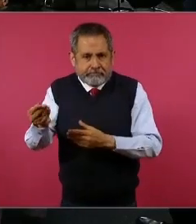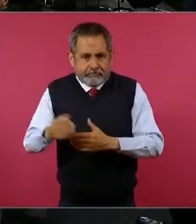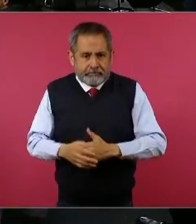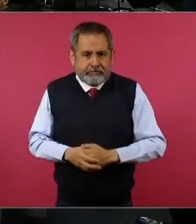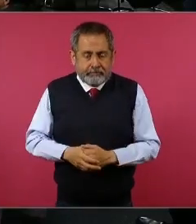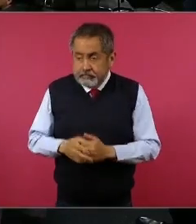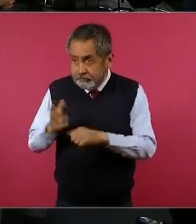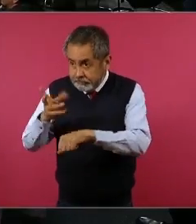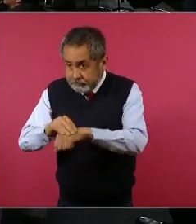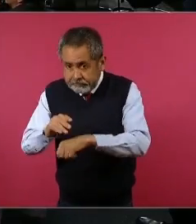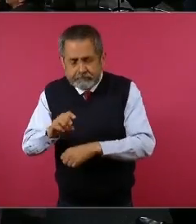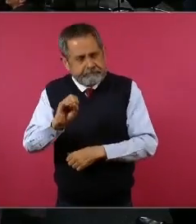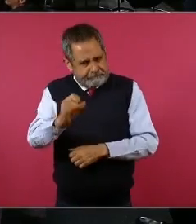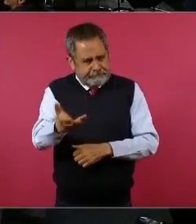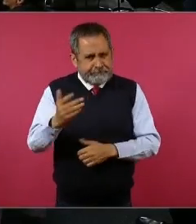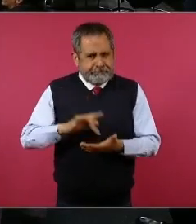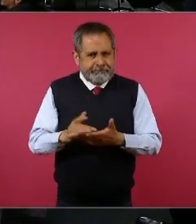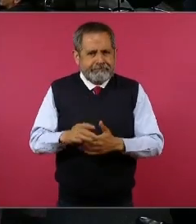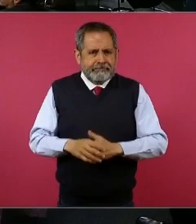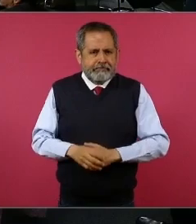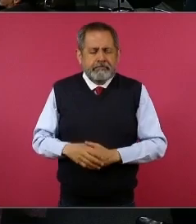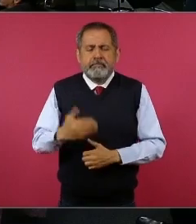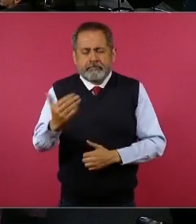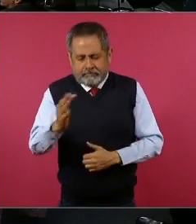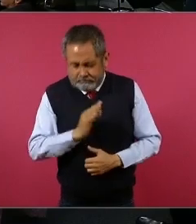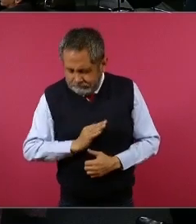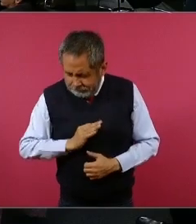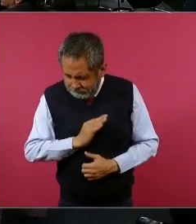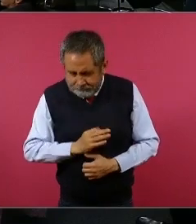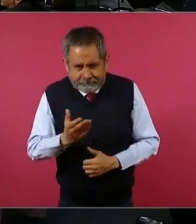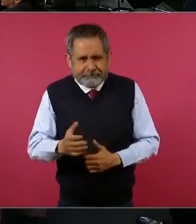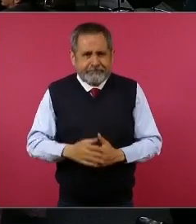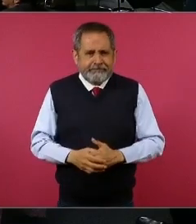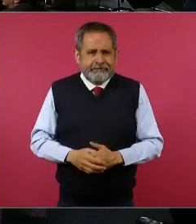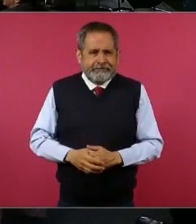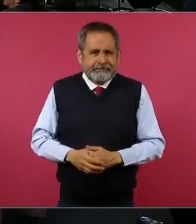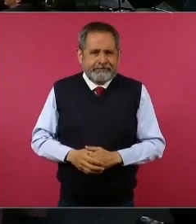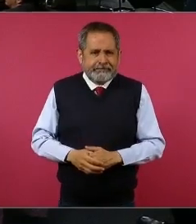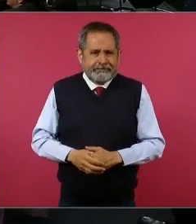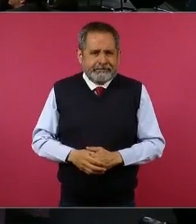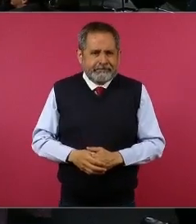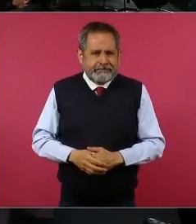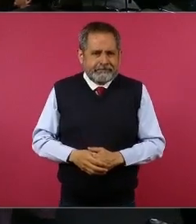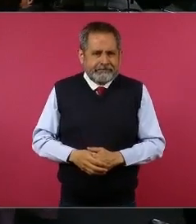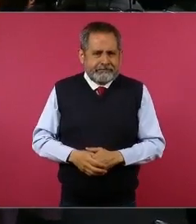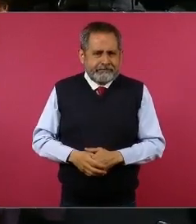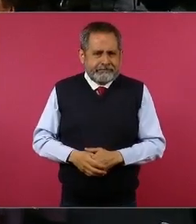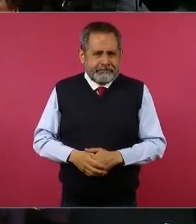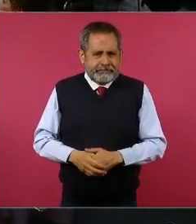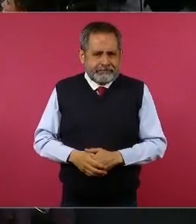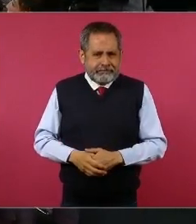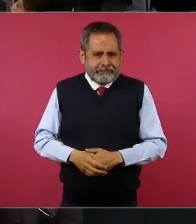Sí. Y felicidades. Muchas felicidades. Ven.